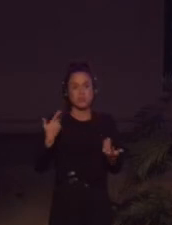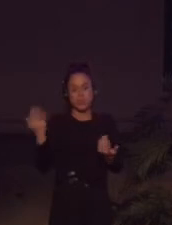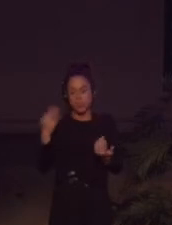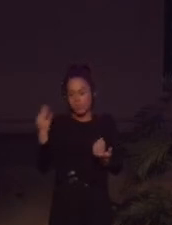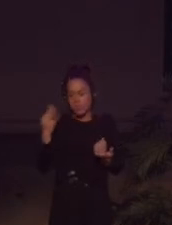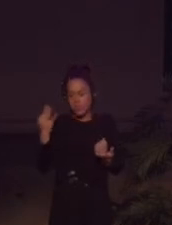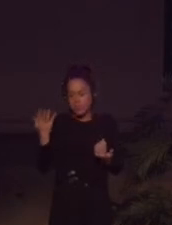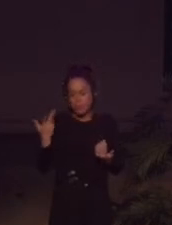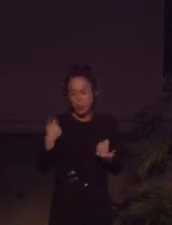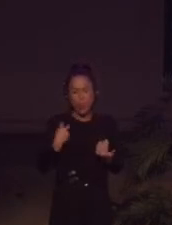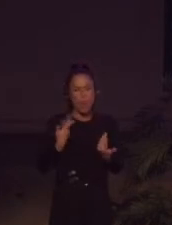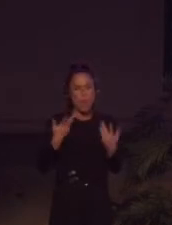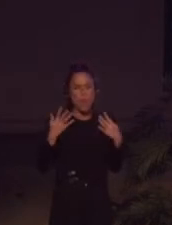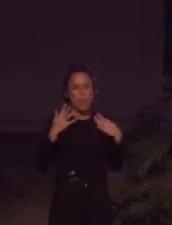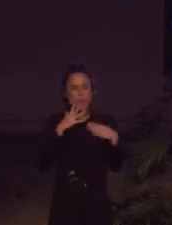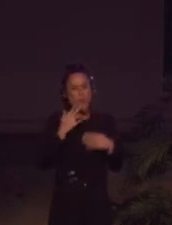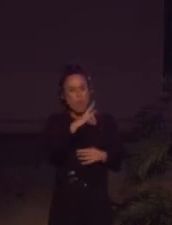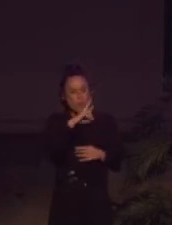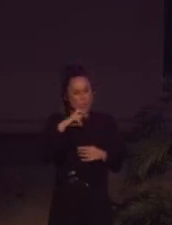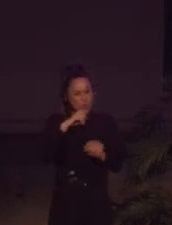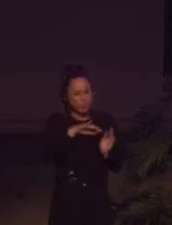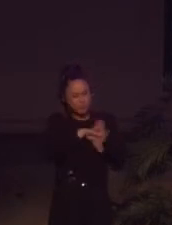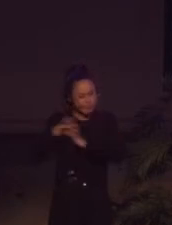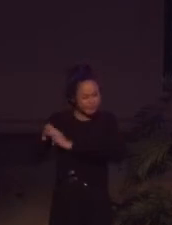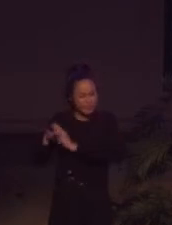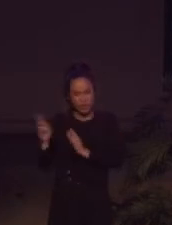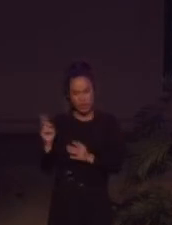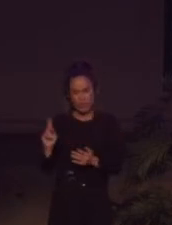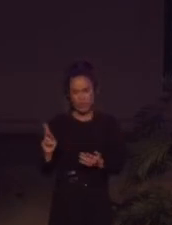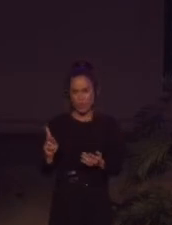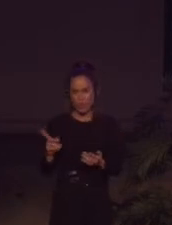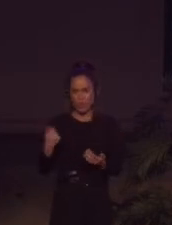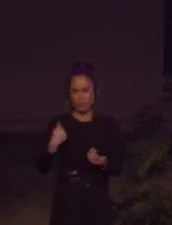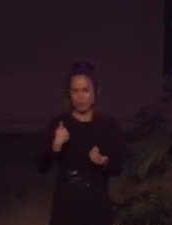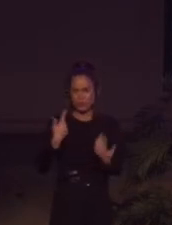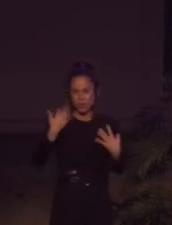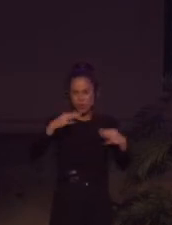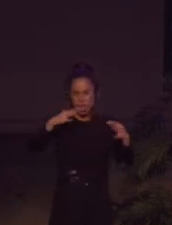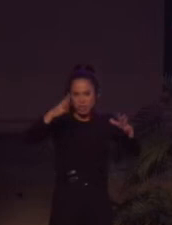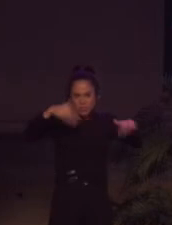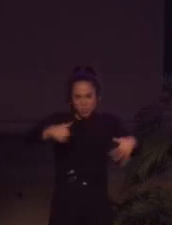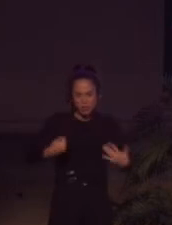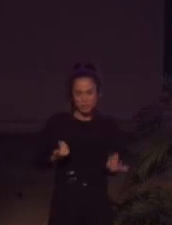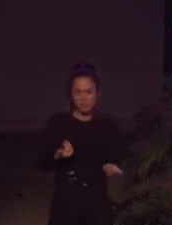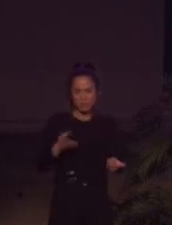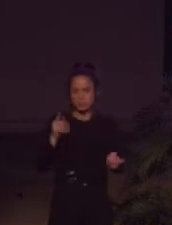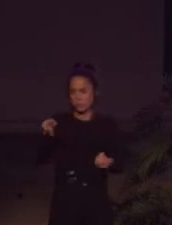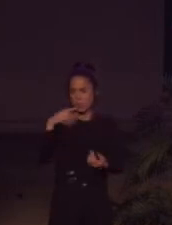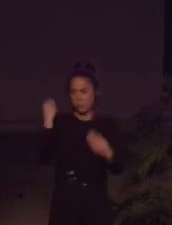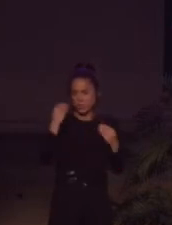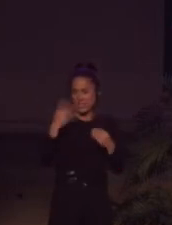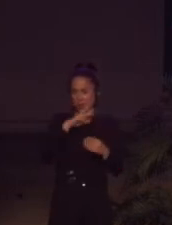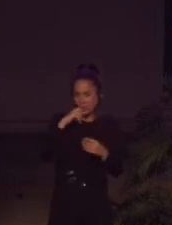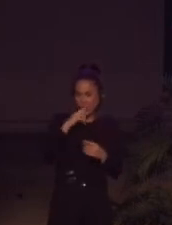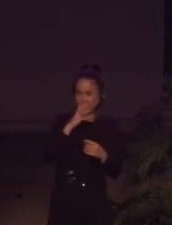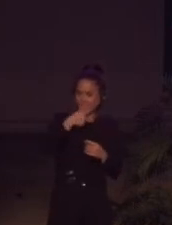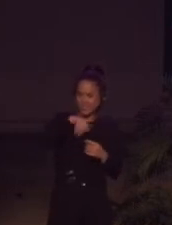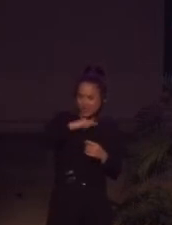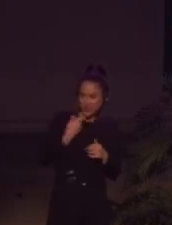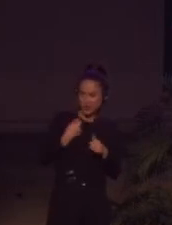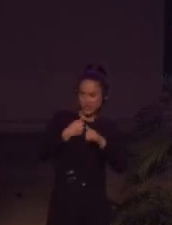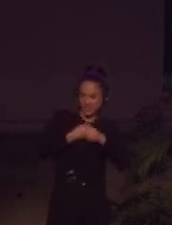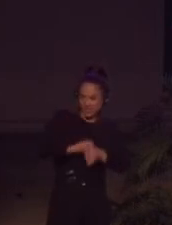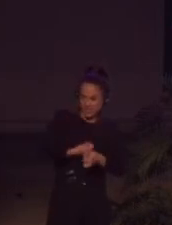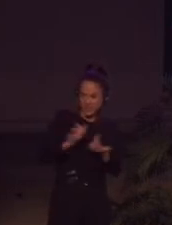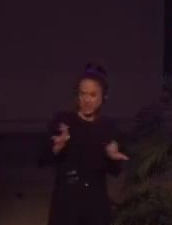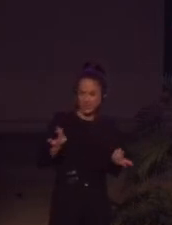cruel de la naturaleza. Pues no tendría ningún sentido imitar aquello que justamente tú dices que es una crueldad. Y yo creo que además otra